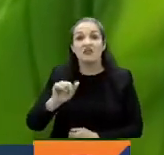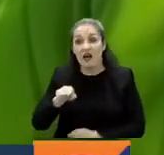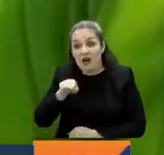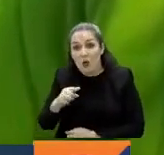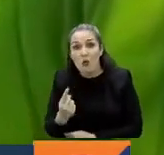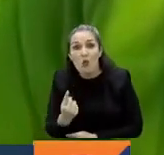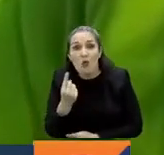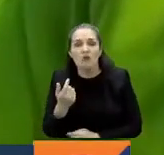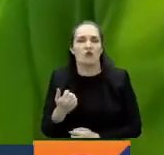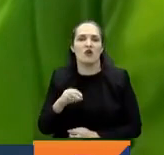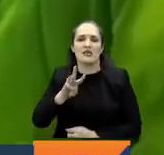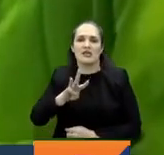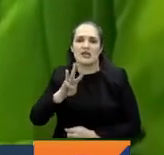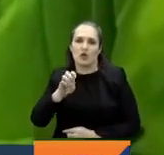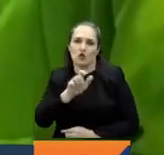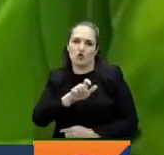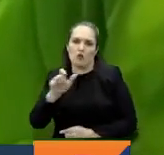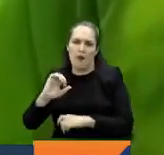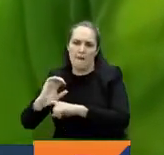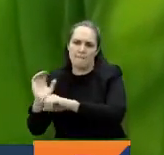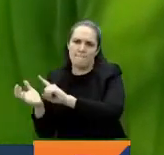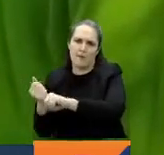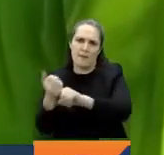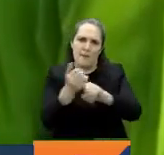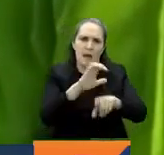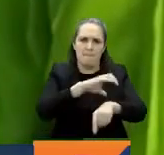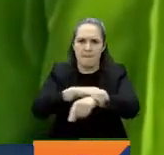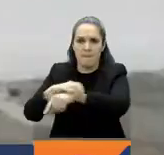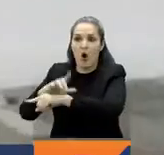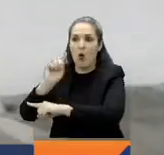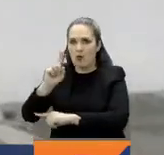como secuestro simple, extorsión y concierto para delinquir.